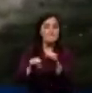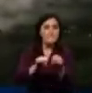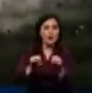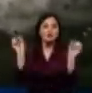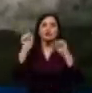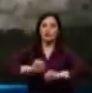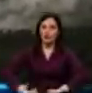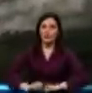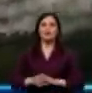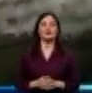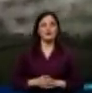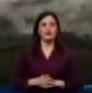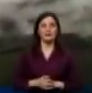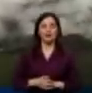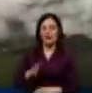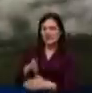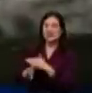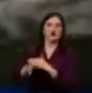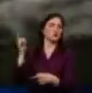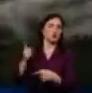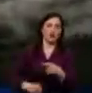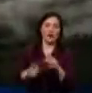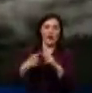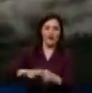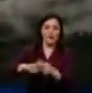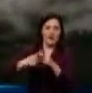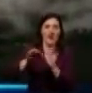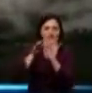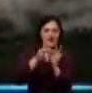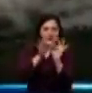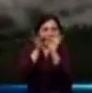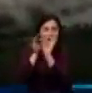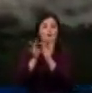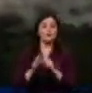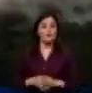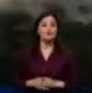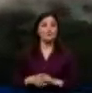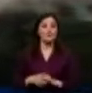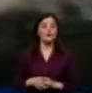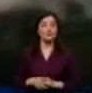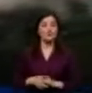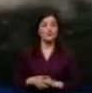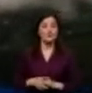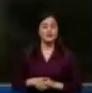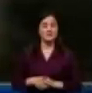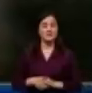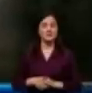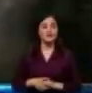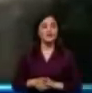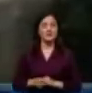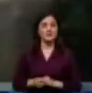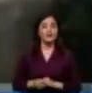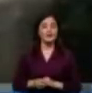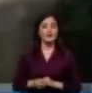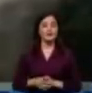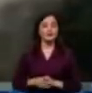el teleférico, no se puede acceder a este centro turístico porque se están haciendo reparaciones y pues dándole mantenimiento para